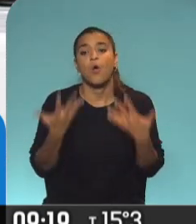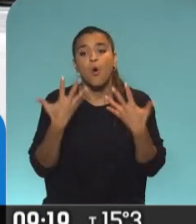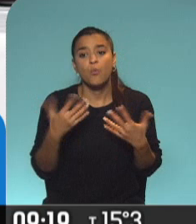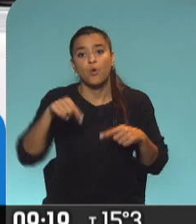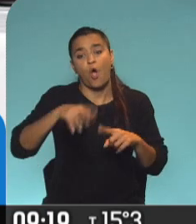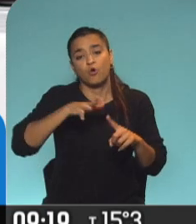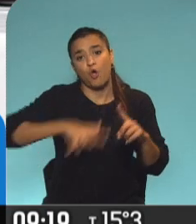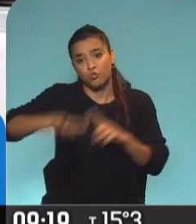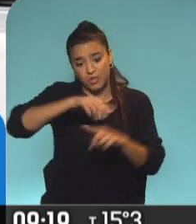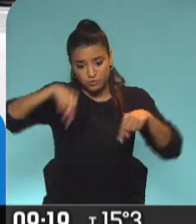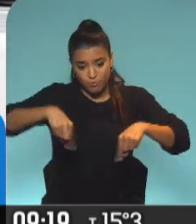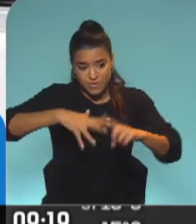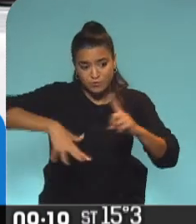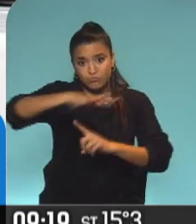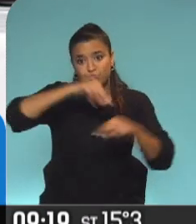este contexto